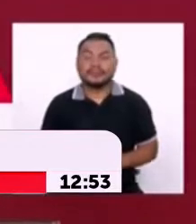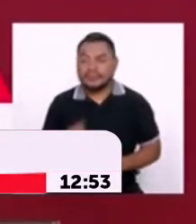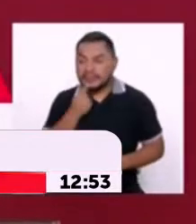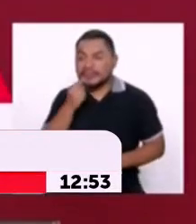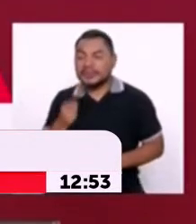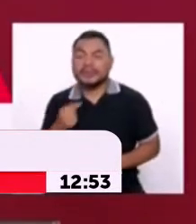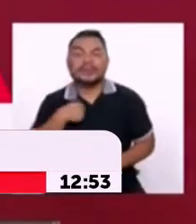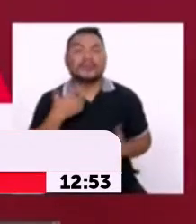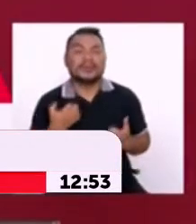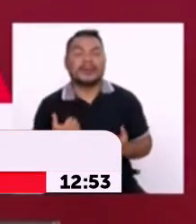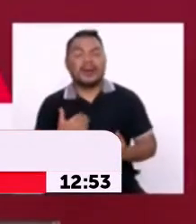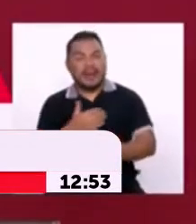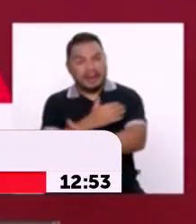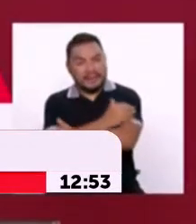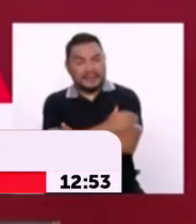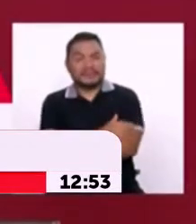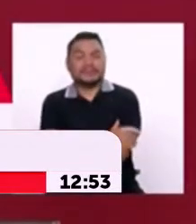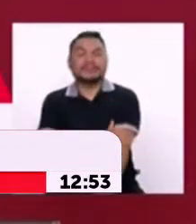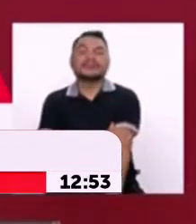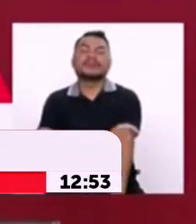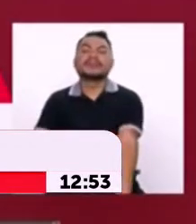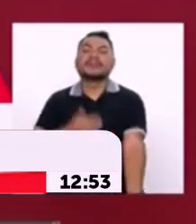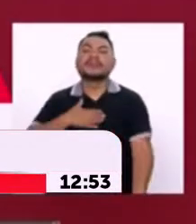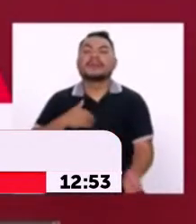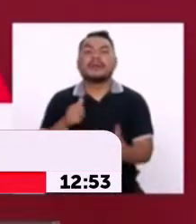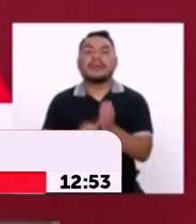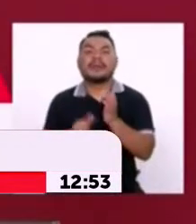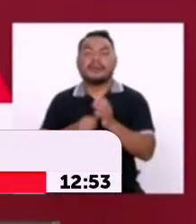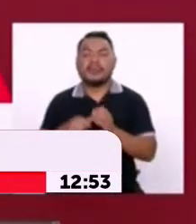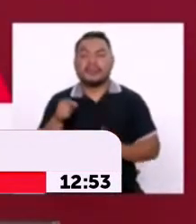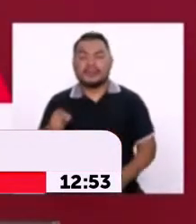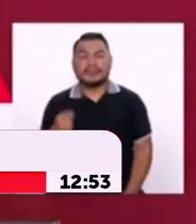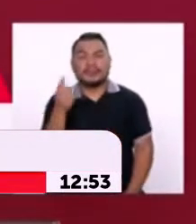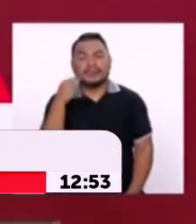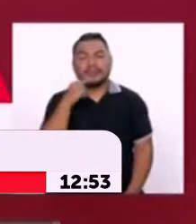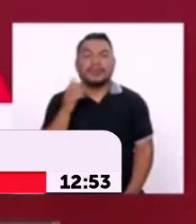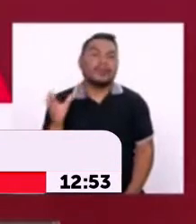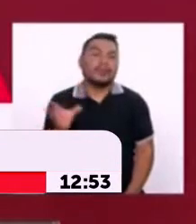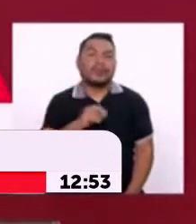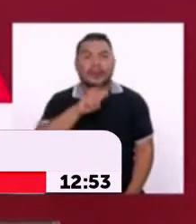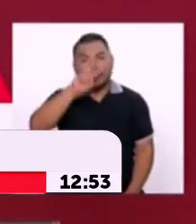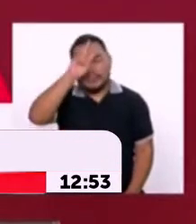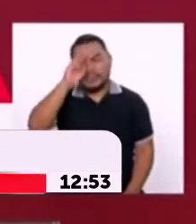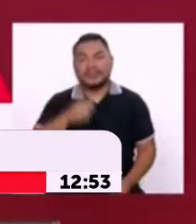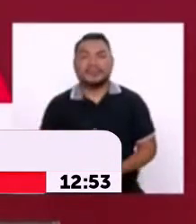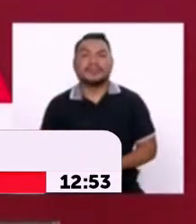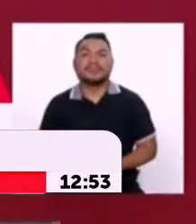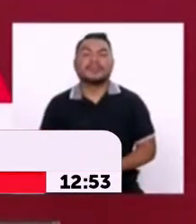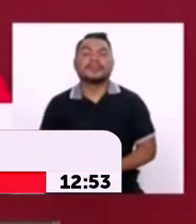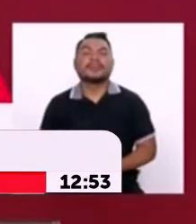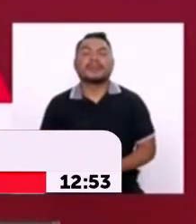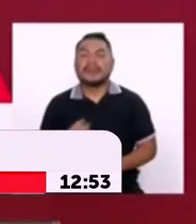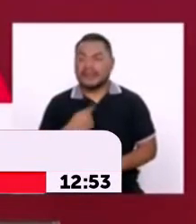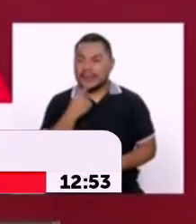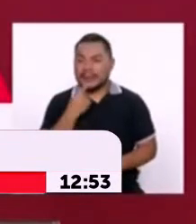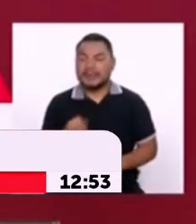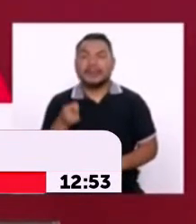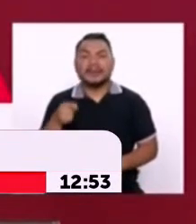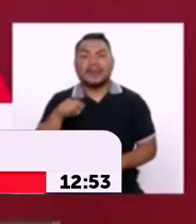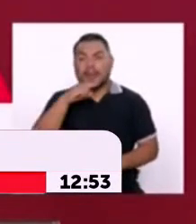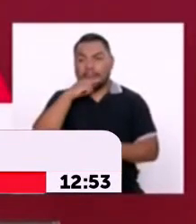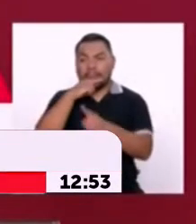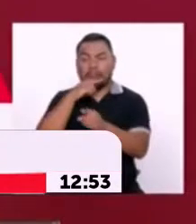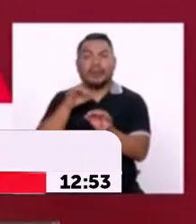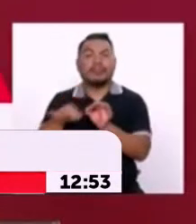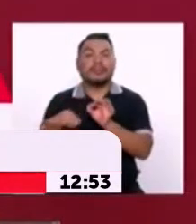Diciendo esto, yo quiero abrazar a mis hermanas y hermanos de todo el Perú. Decirles que esta